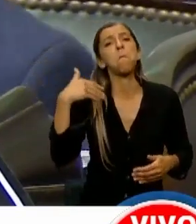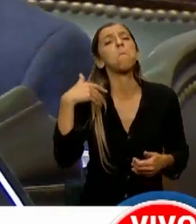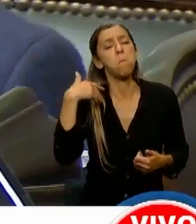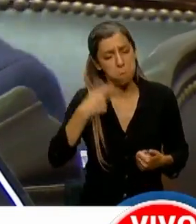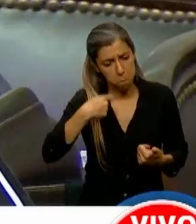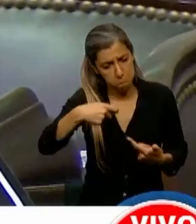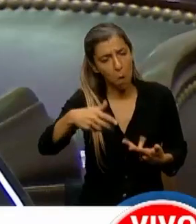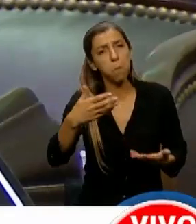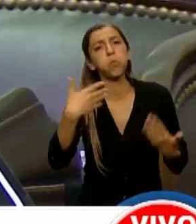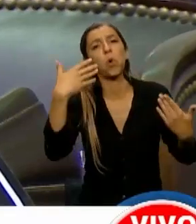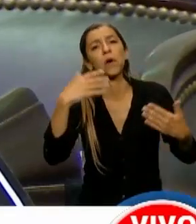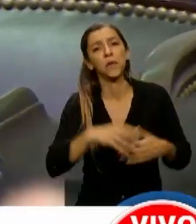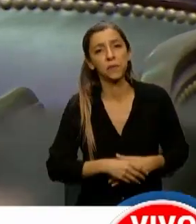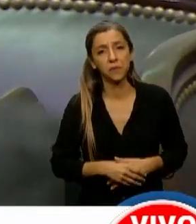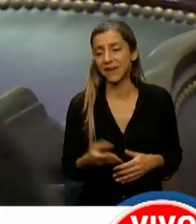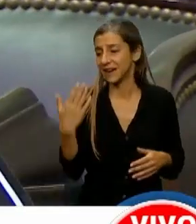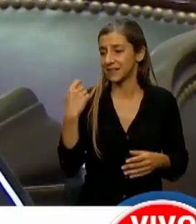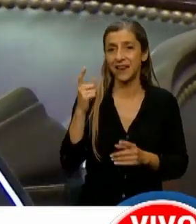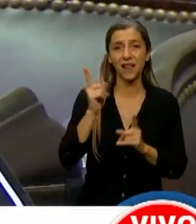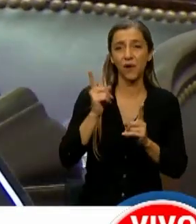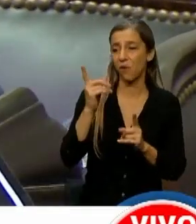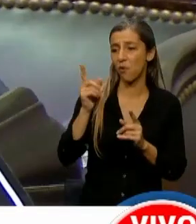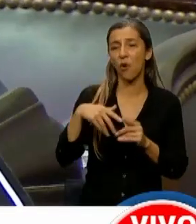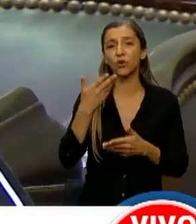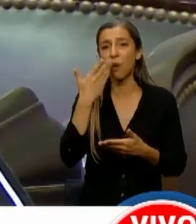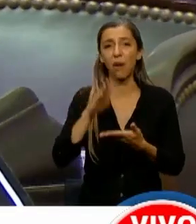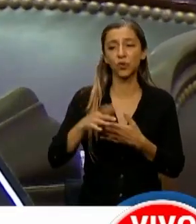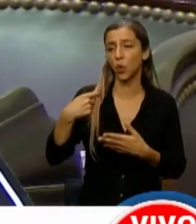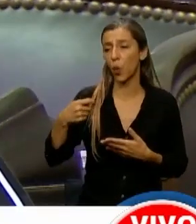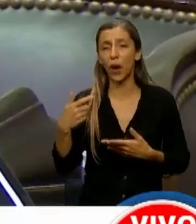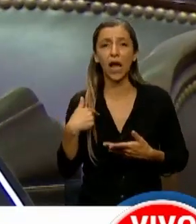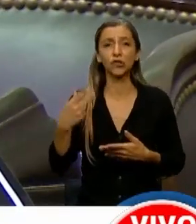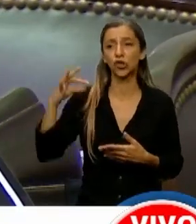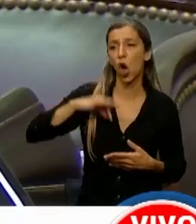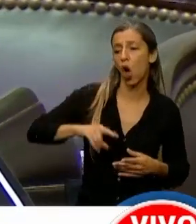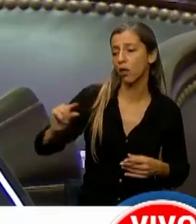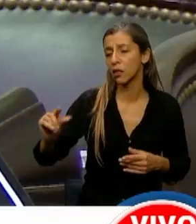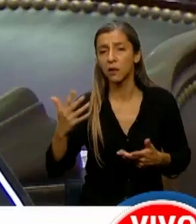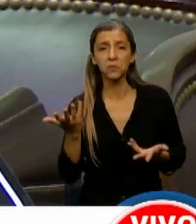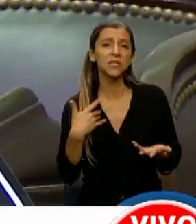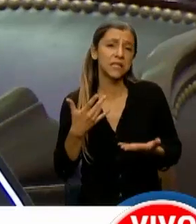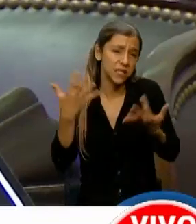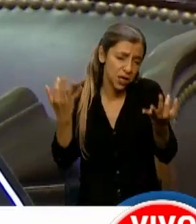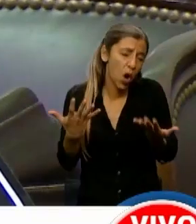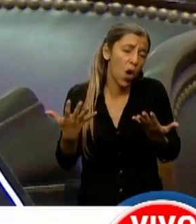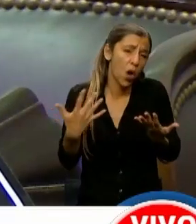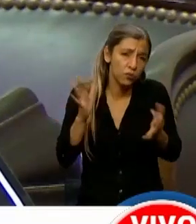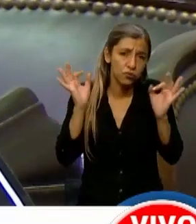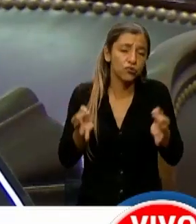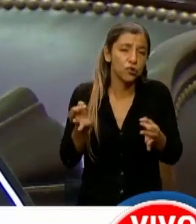Es cierto, no están ganando bien. Estamos en una crisis económica, estamos en una